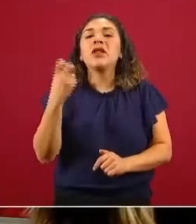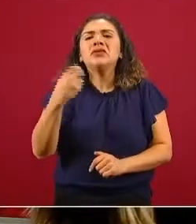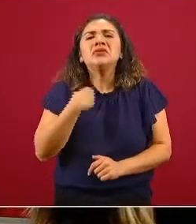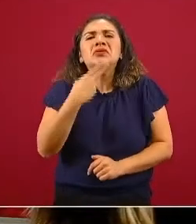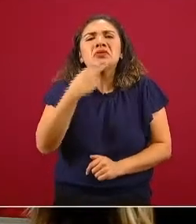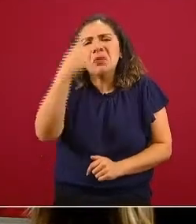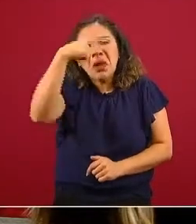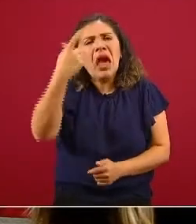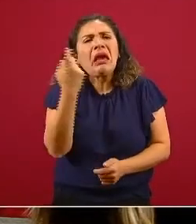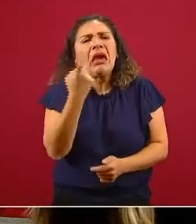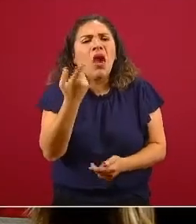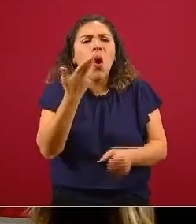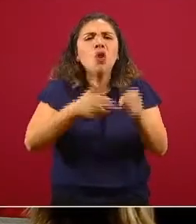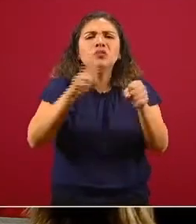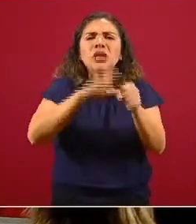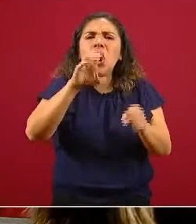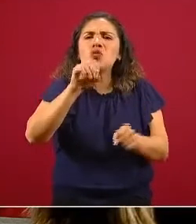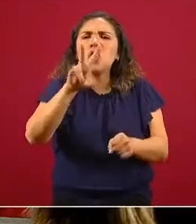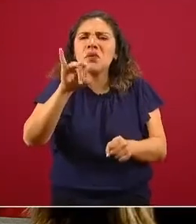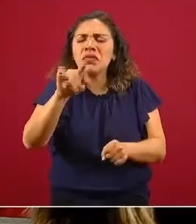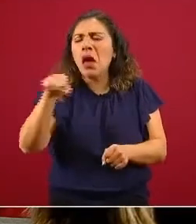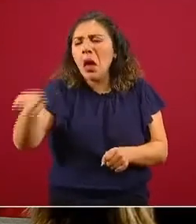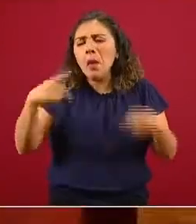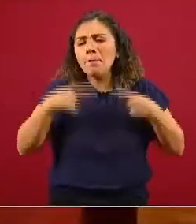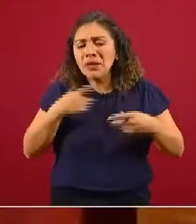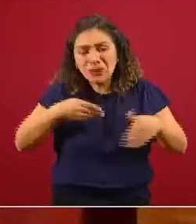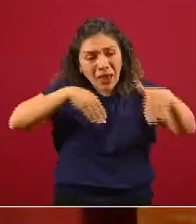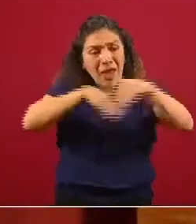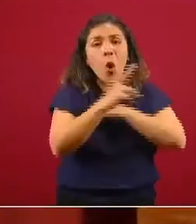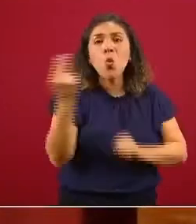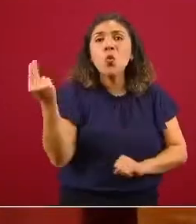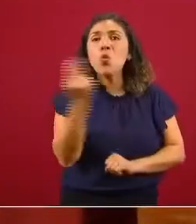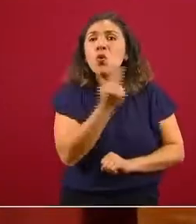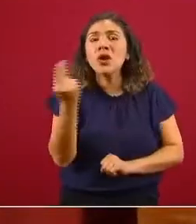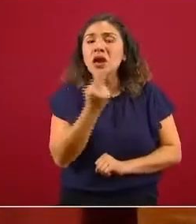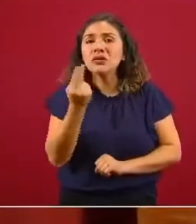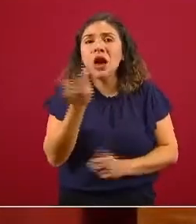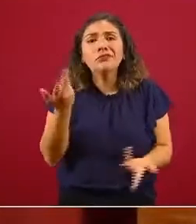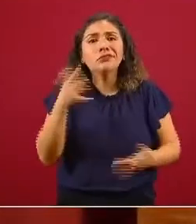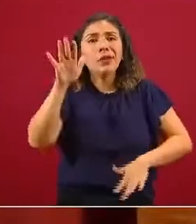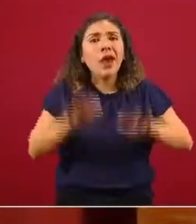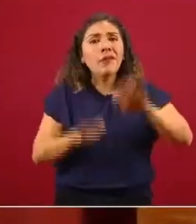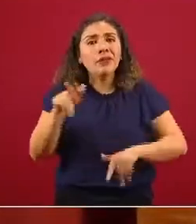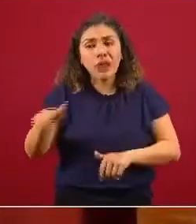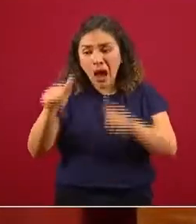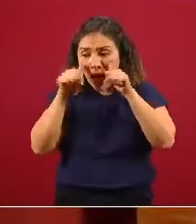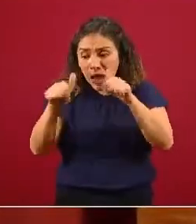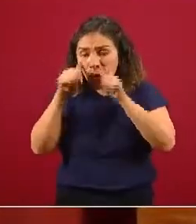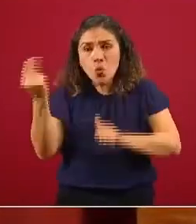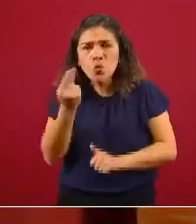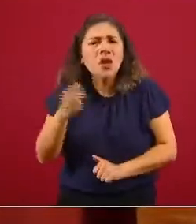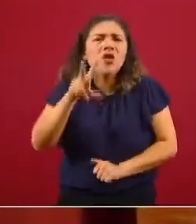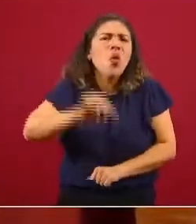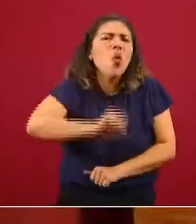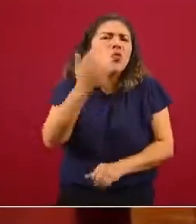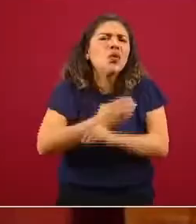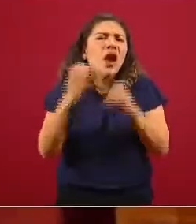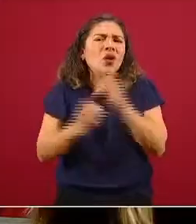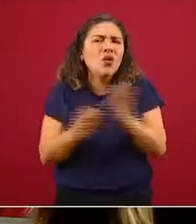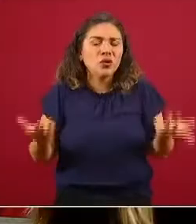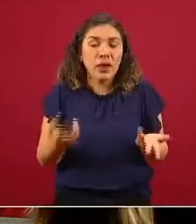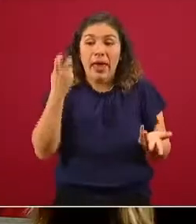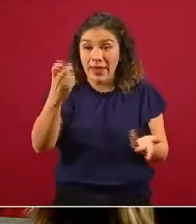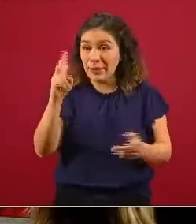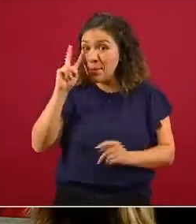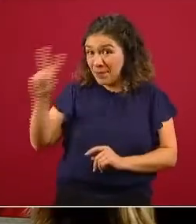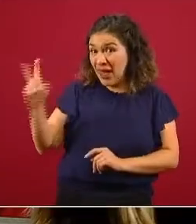sirve tener los hospitales COVID si el paciente llega a urgencias cuando muchas veces no es una atención de urgencias? ¿Qué hicimos?